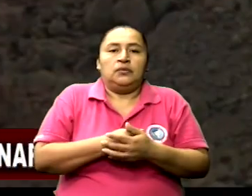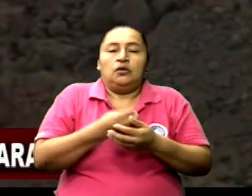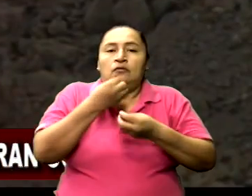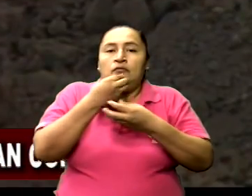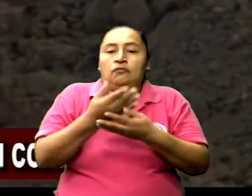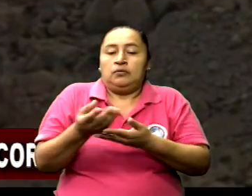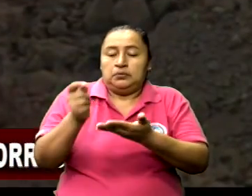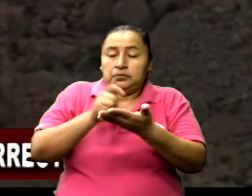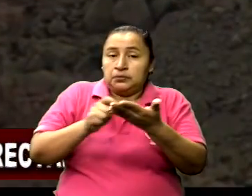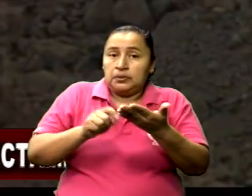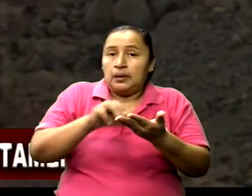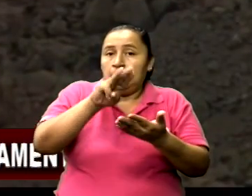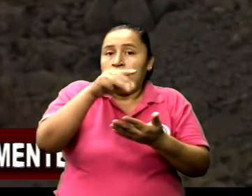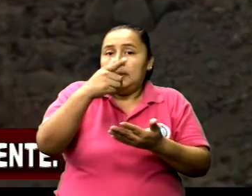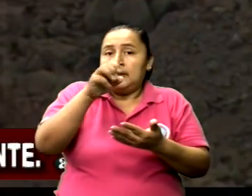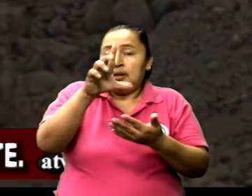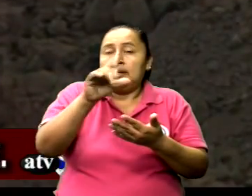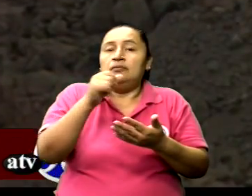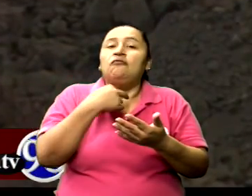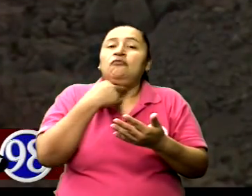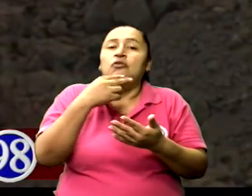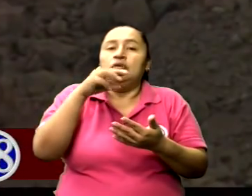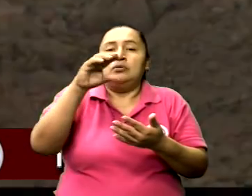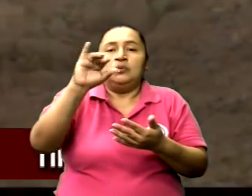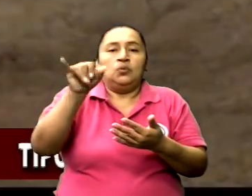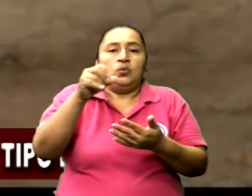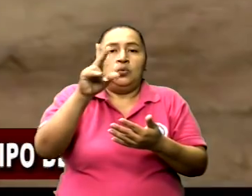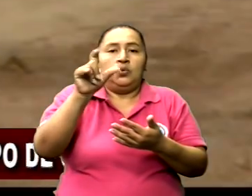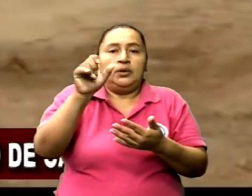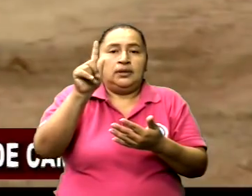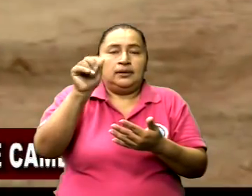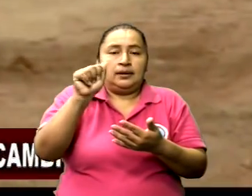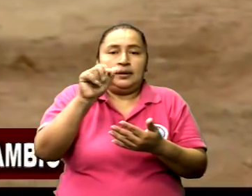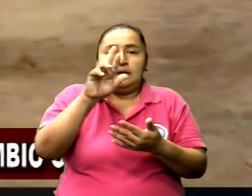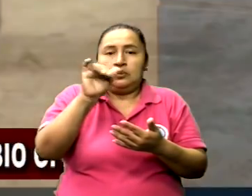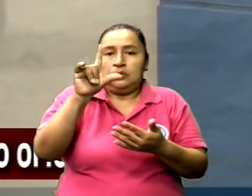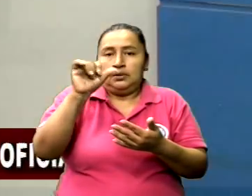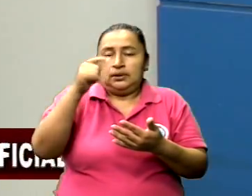información de Miguel Carranza, Julieta Arróliga, Noticias Asamblea TV.